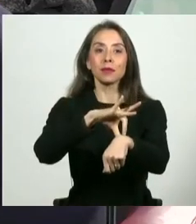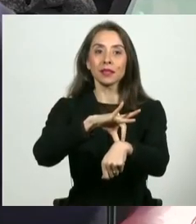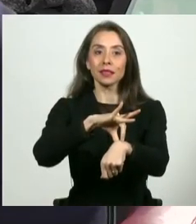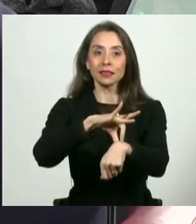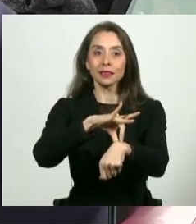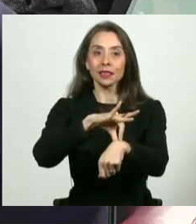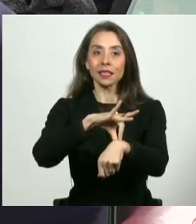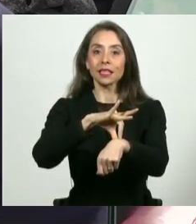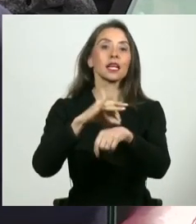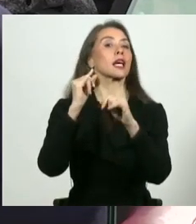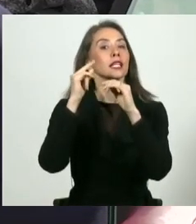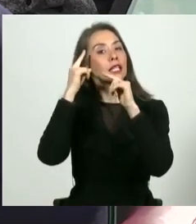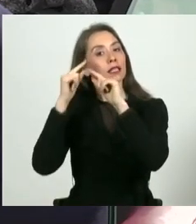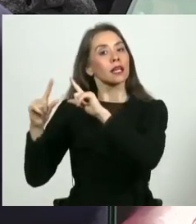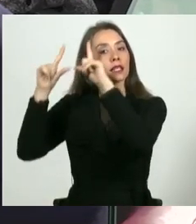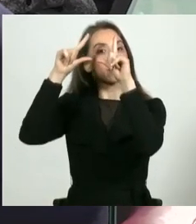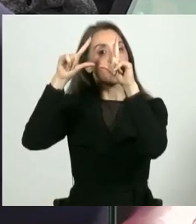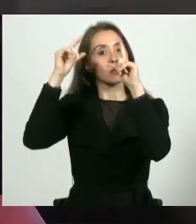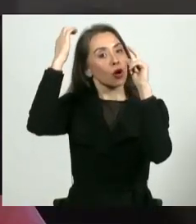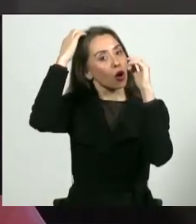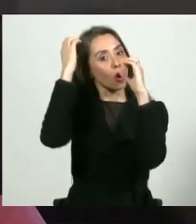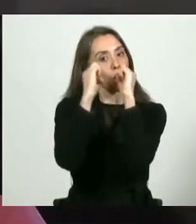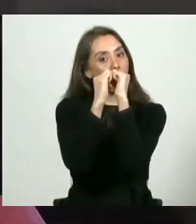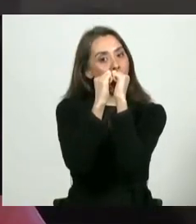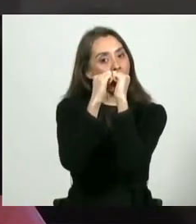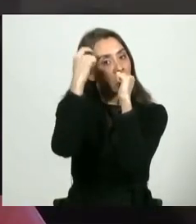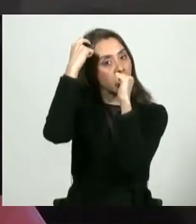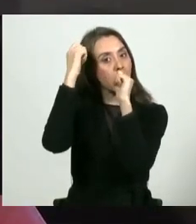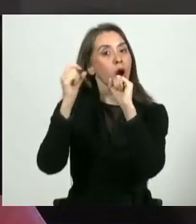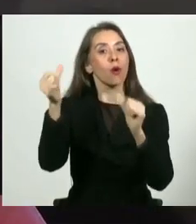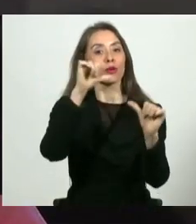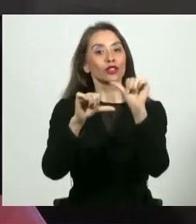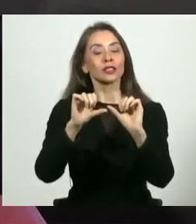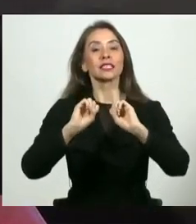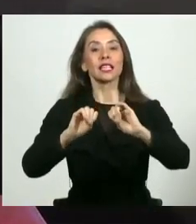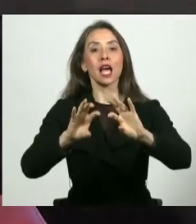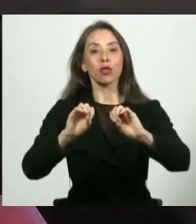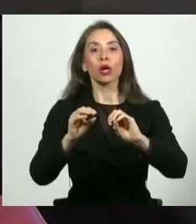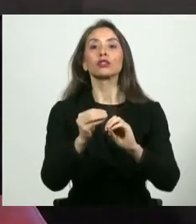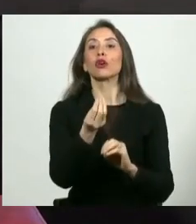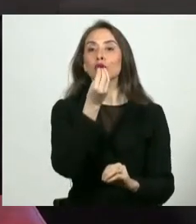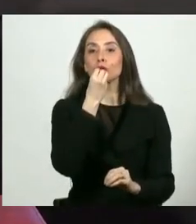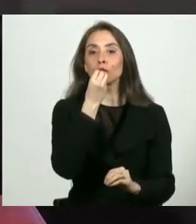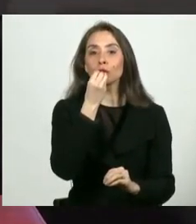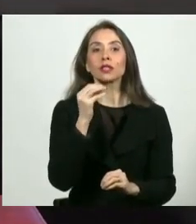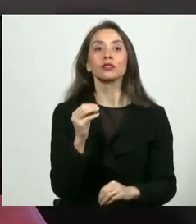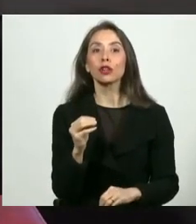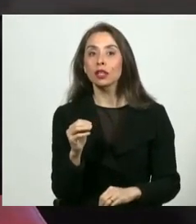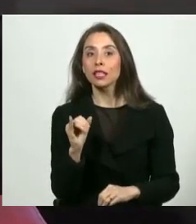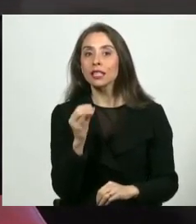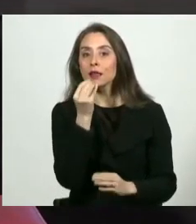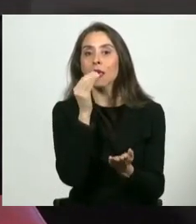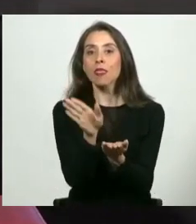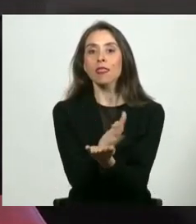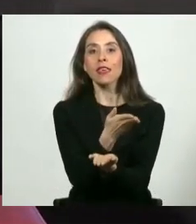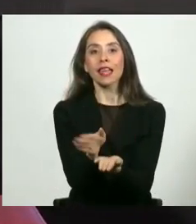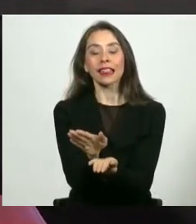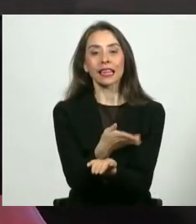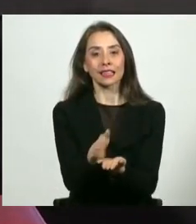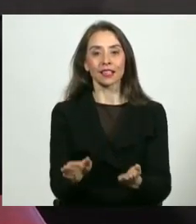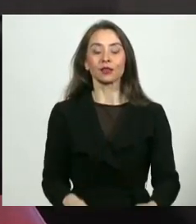y diplomada en neurociencia de educación, en nutrición y en dietética.